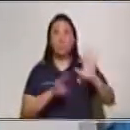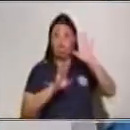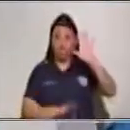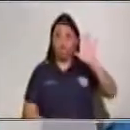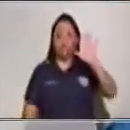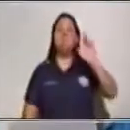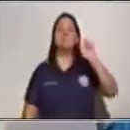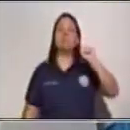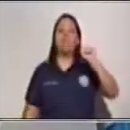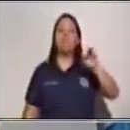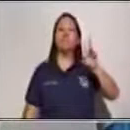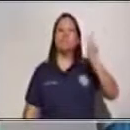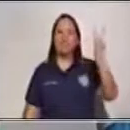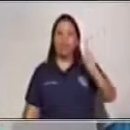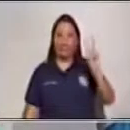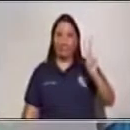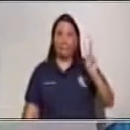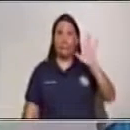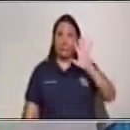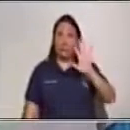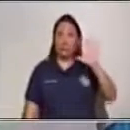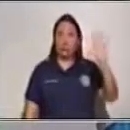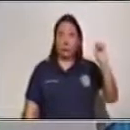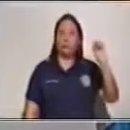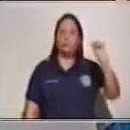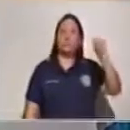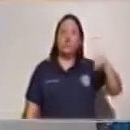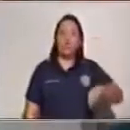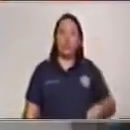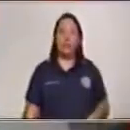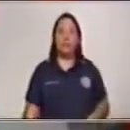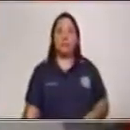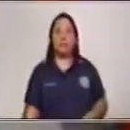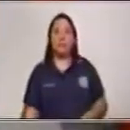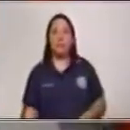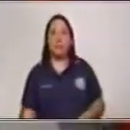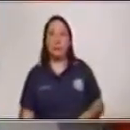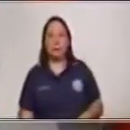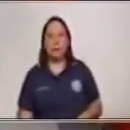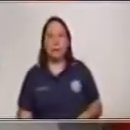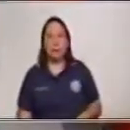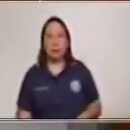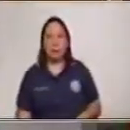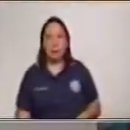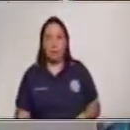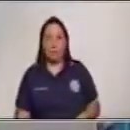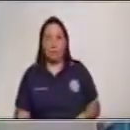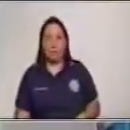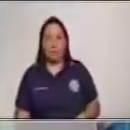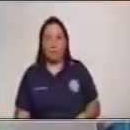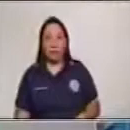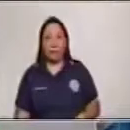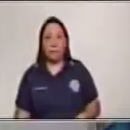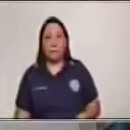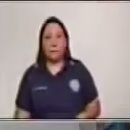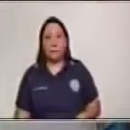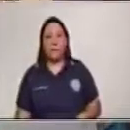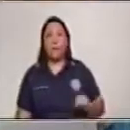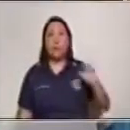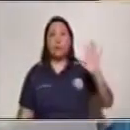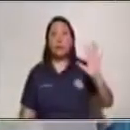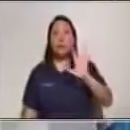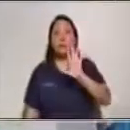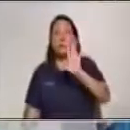5, claro que puede dividir a los dos. Y ese es el que vamos a escribir de este lado.